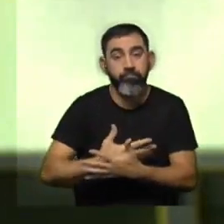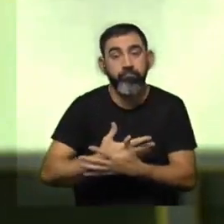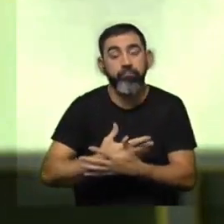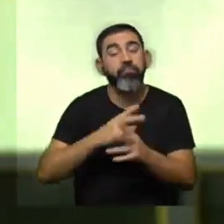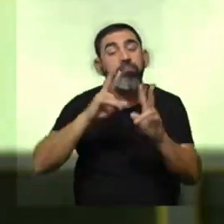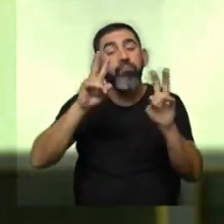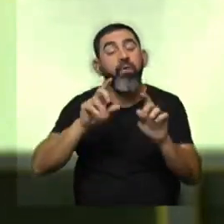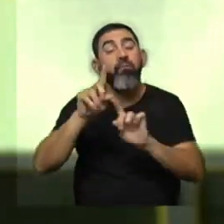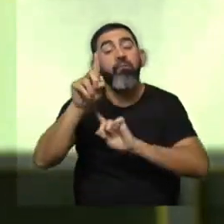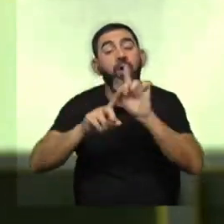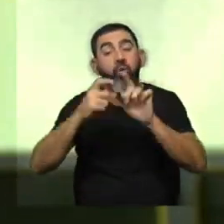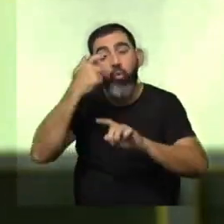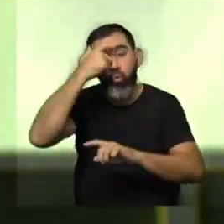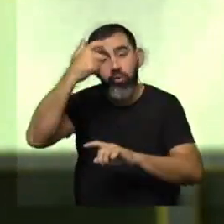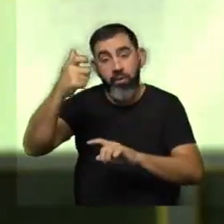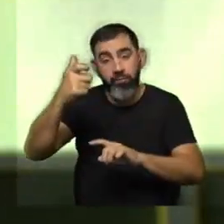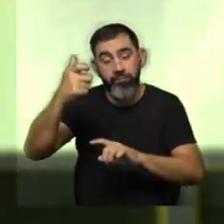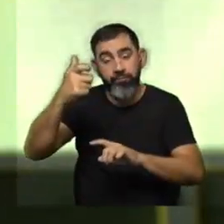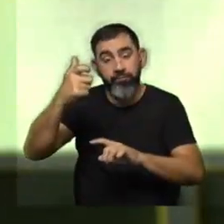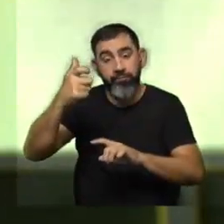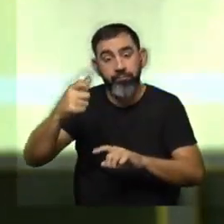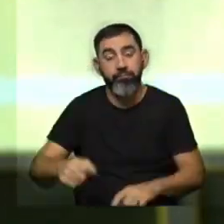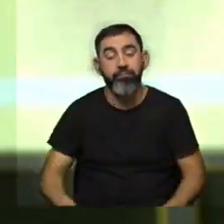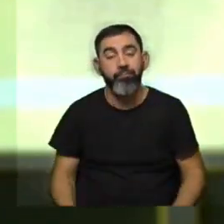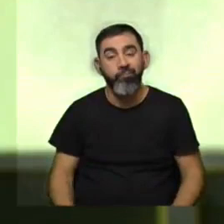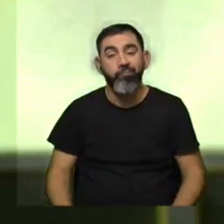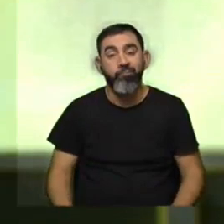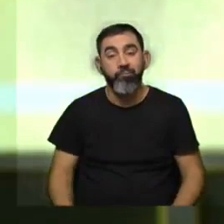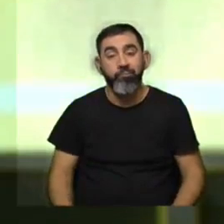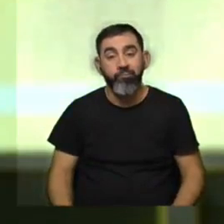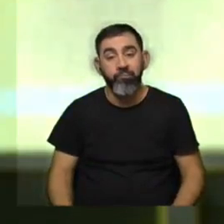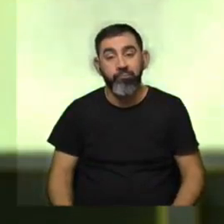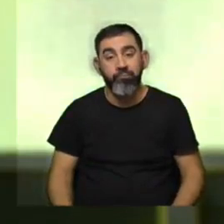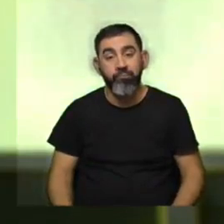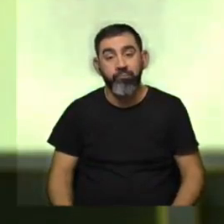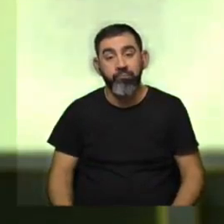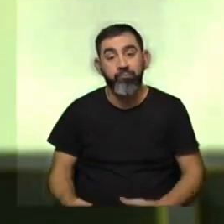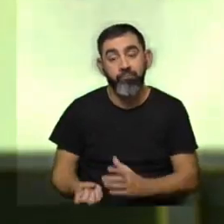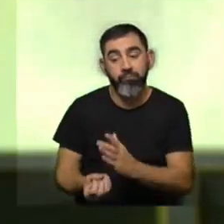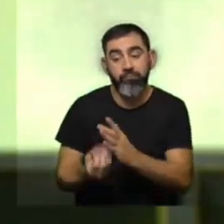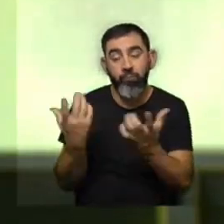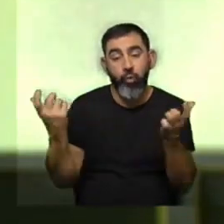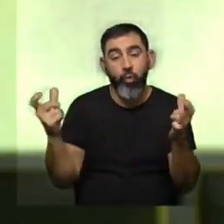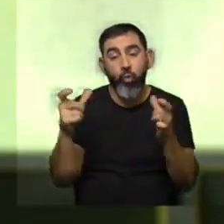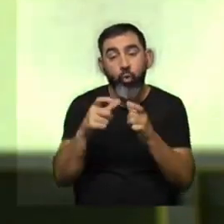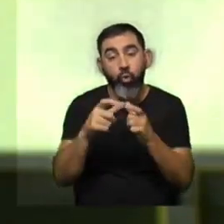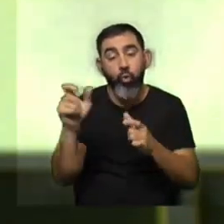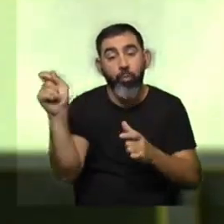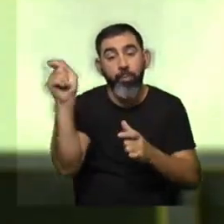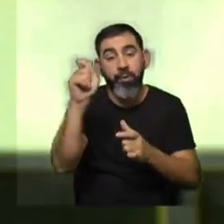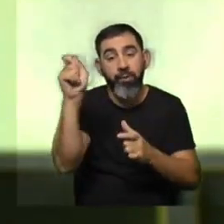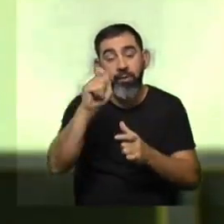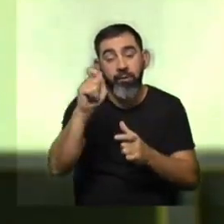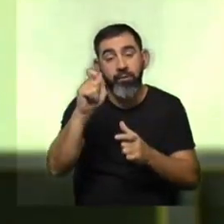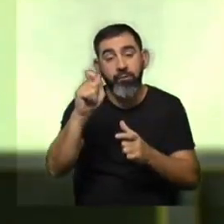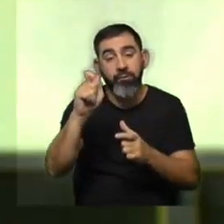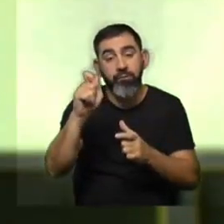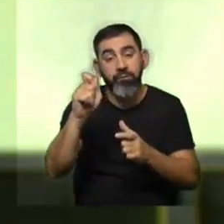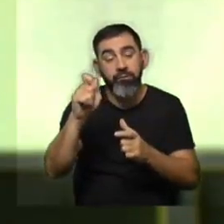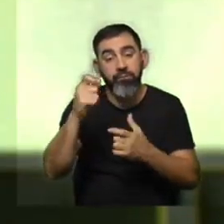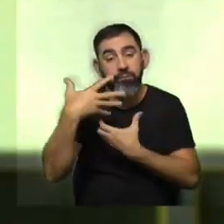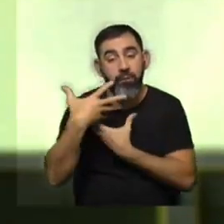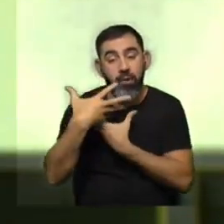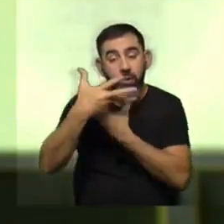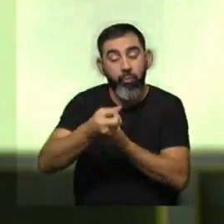el caso de la Facultad de Ciencias, donde en particular en este caso se creó un comité de emergencia que reforzó